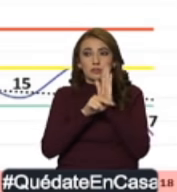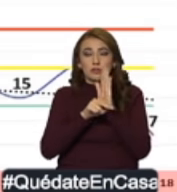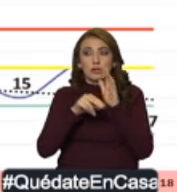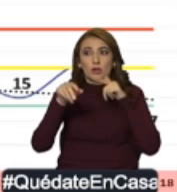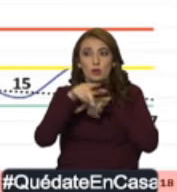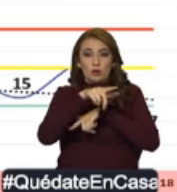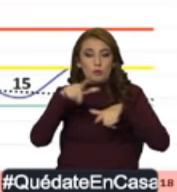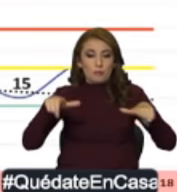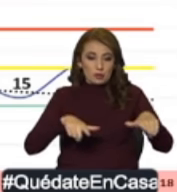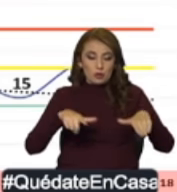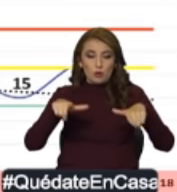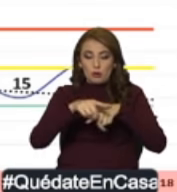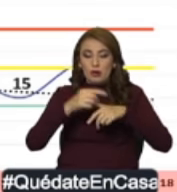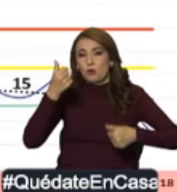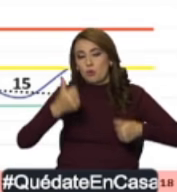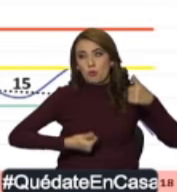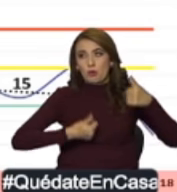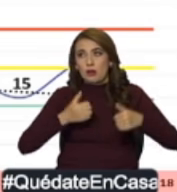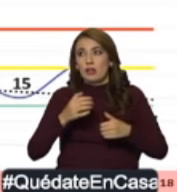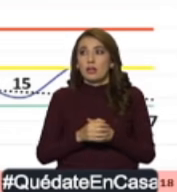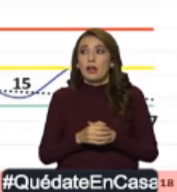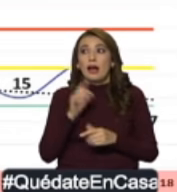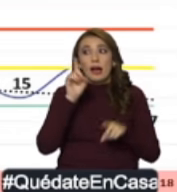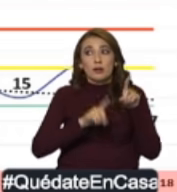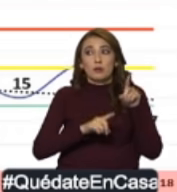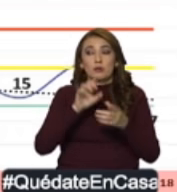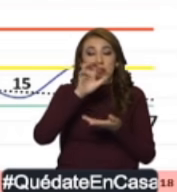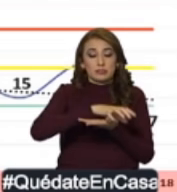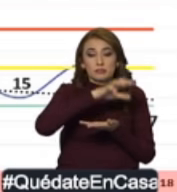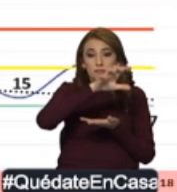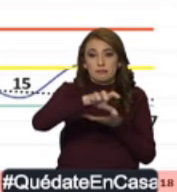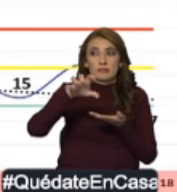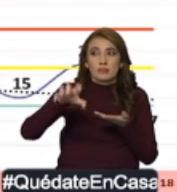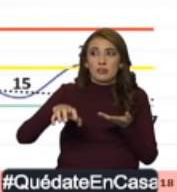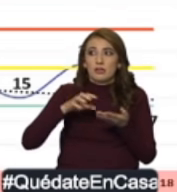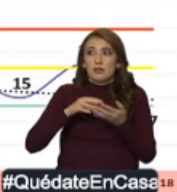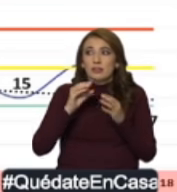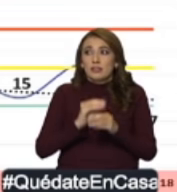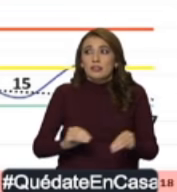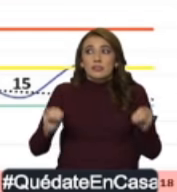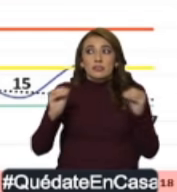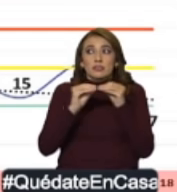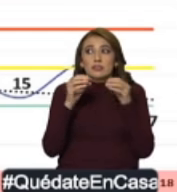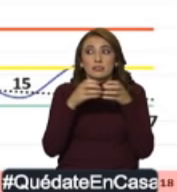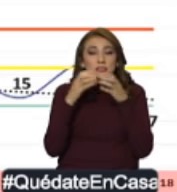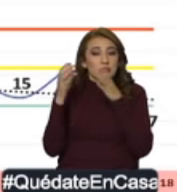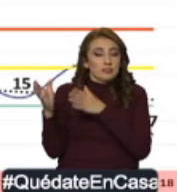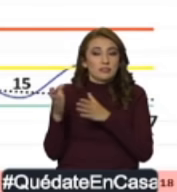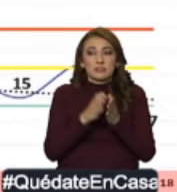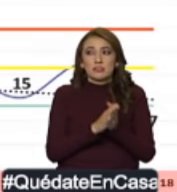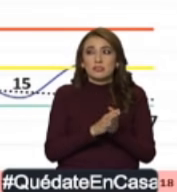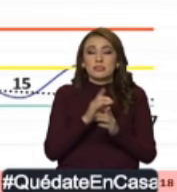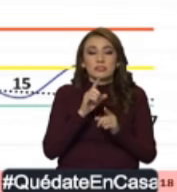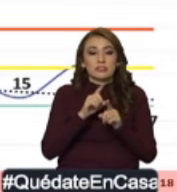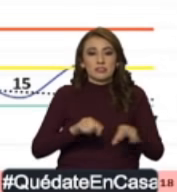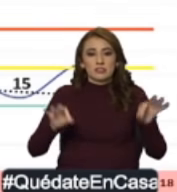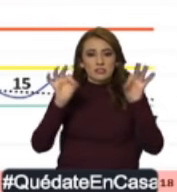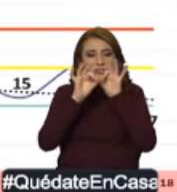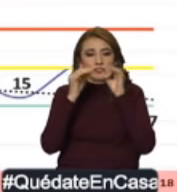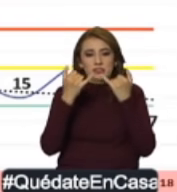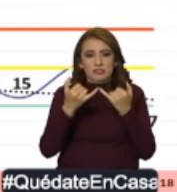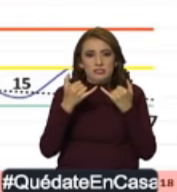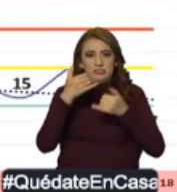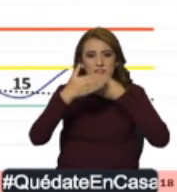en territorio, y tenemos algunas provincias en las cuales se ha presentado incrementos. Coincidencialmente, en